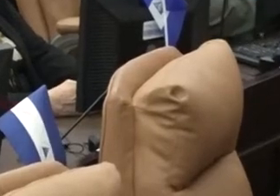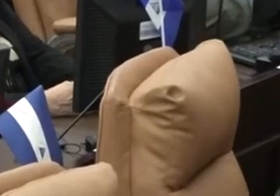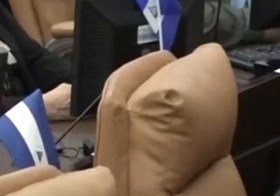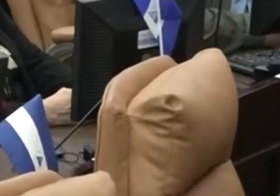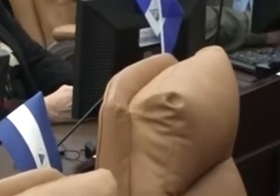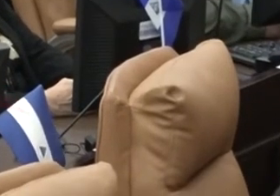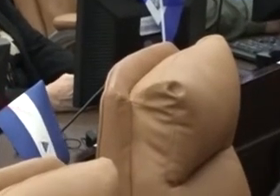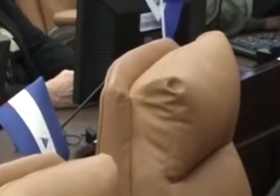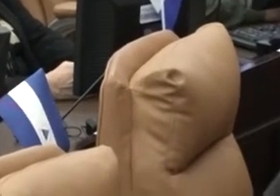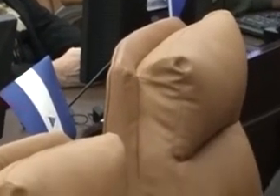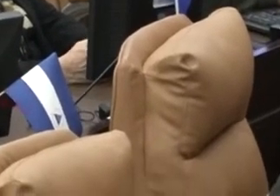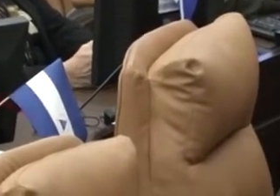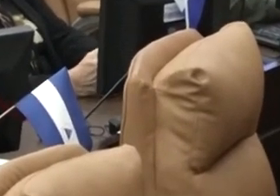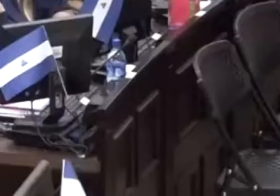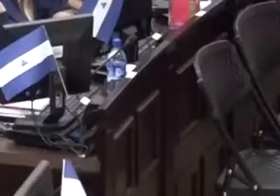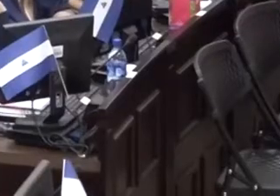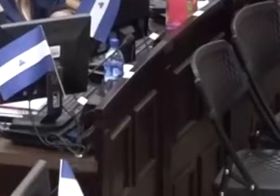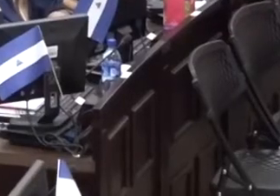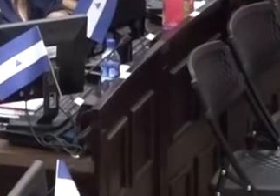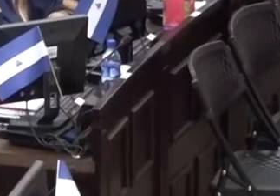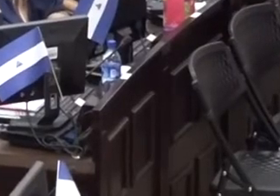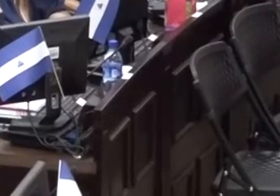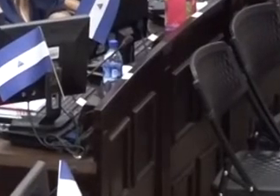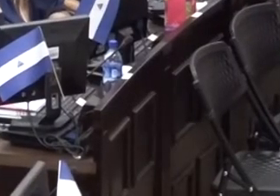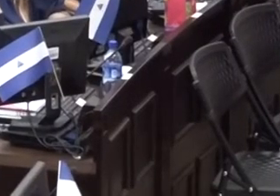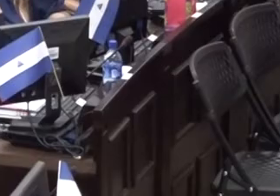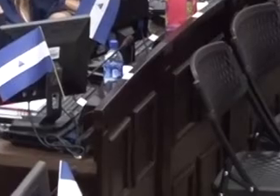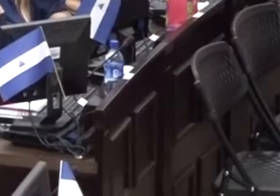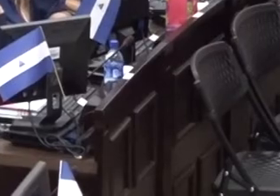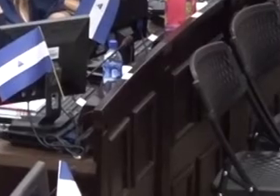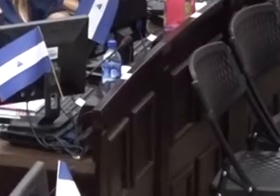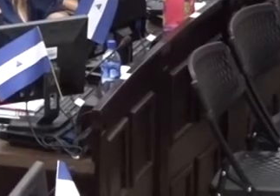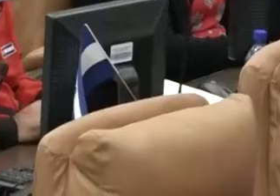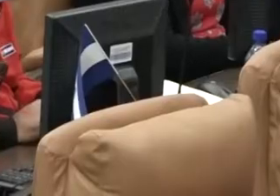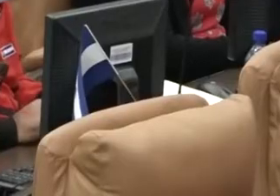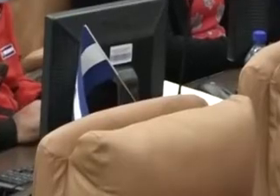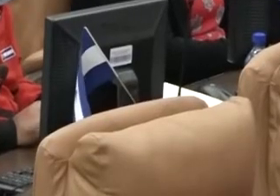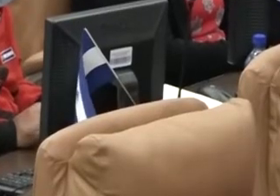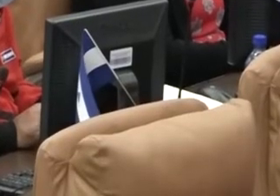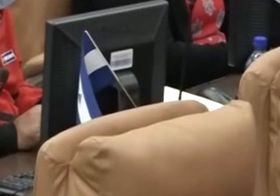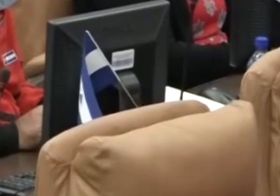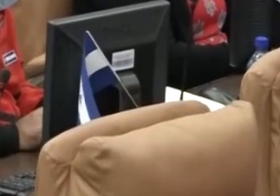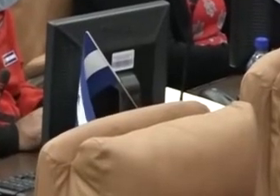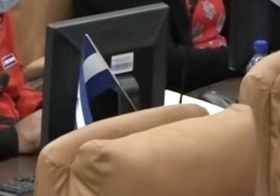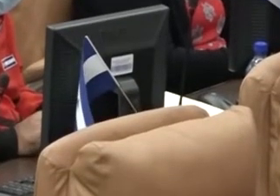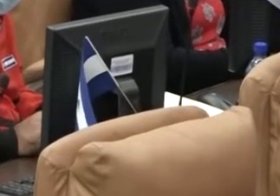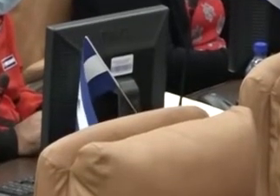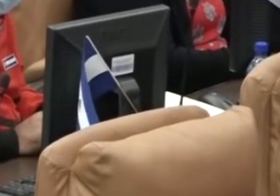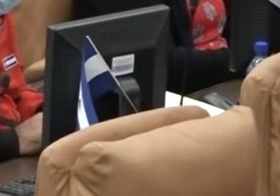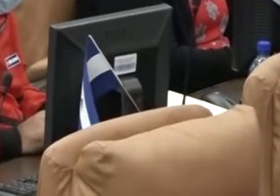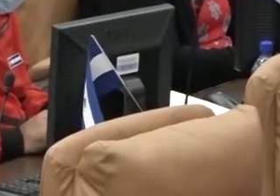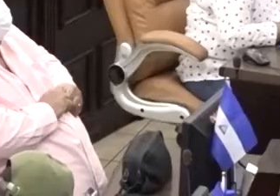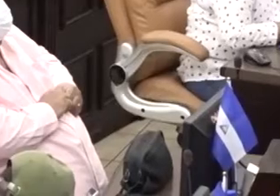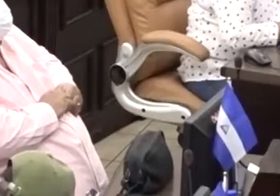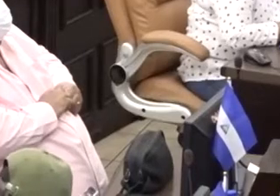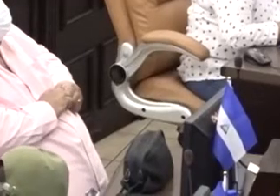Alrededor de unas 15 personerías jurídicas fueron canceladas en el Parlamento Nacional con una aprobación de 70 votos, entre